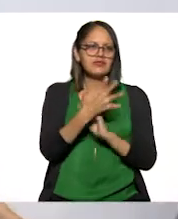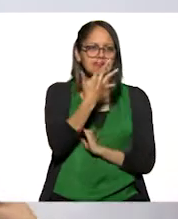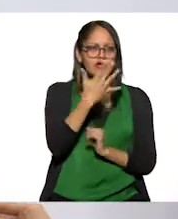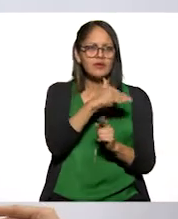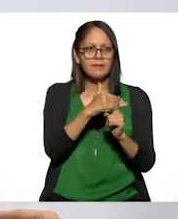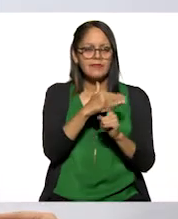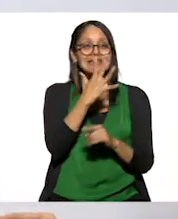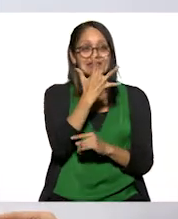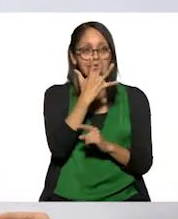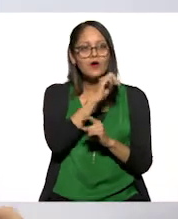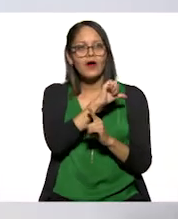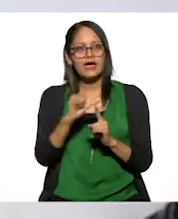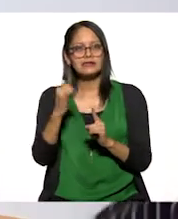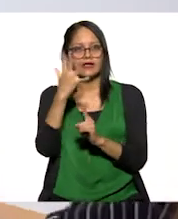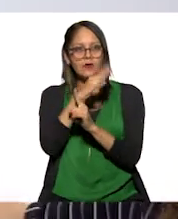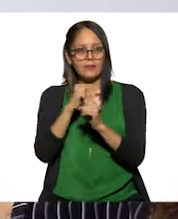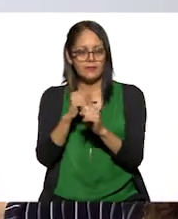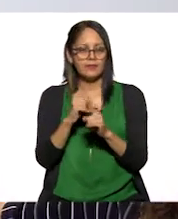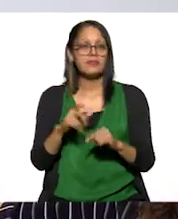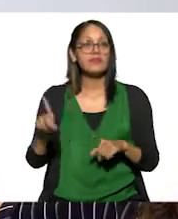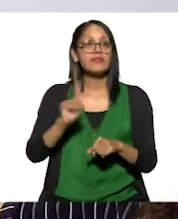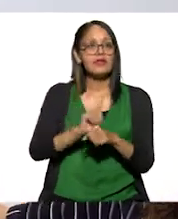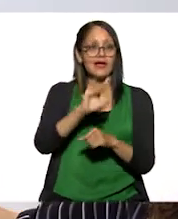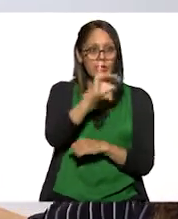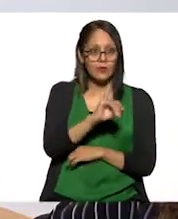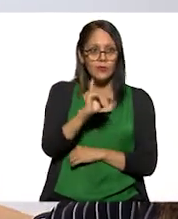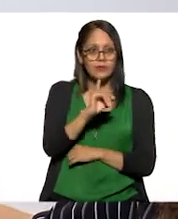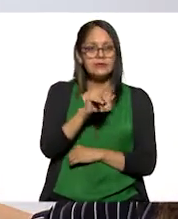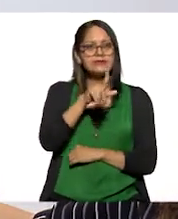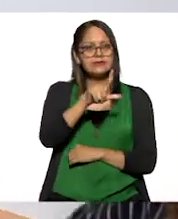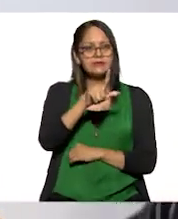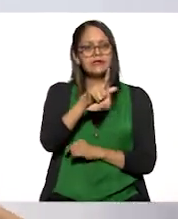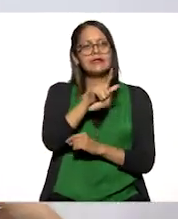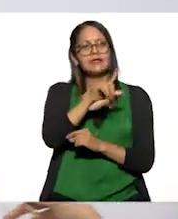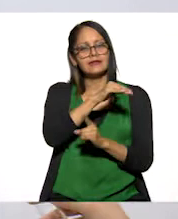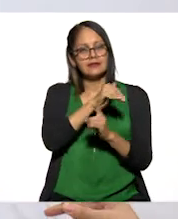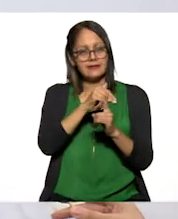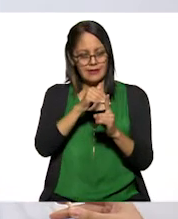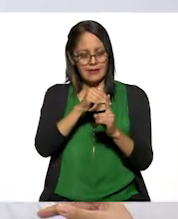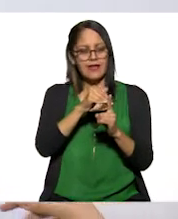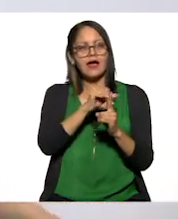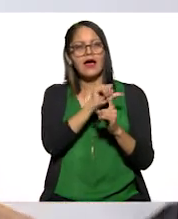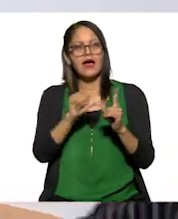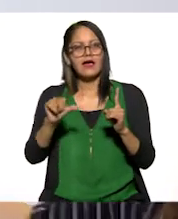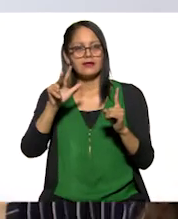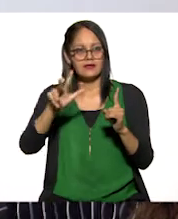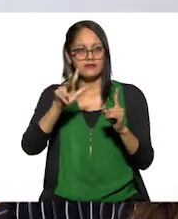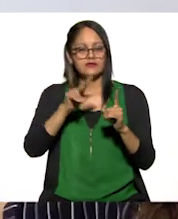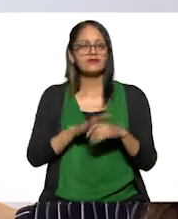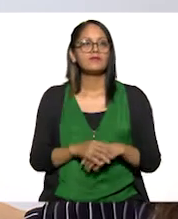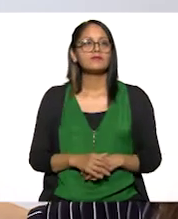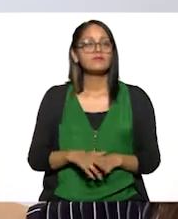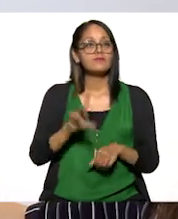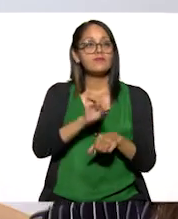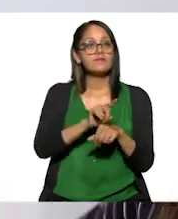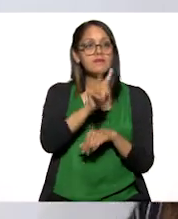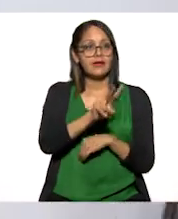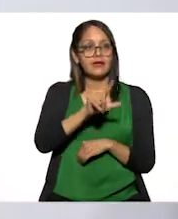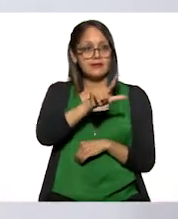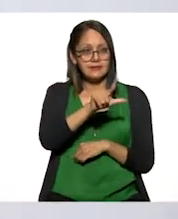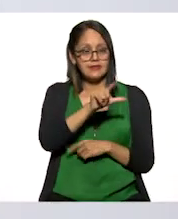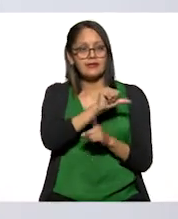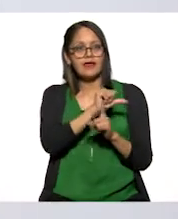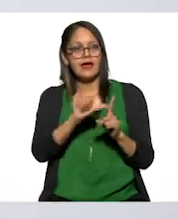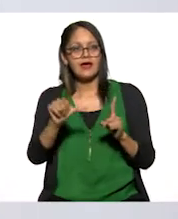5:30. El jueves, otra vez, de 17:30 a 18. y el viernes de 17